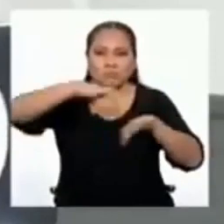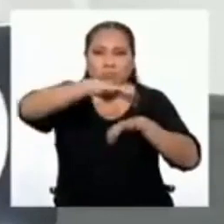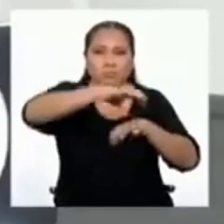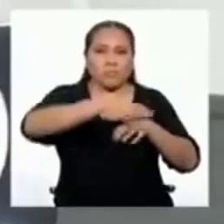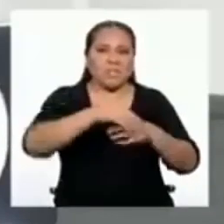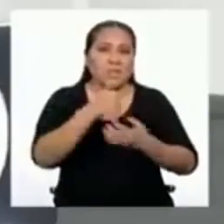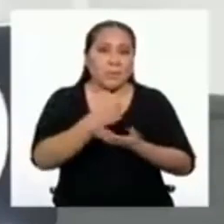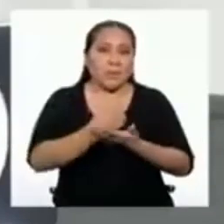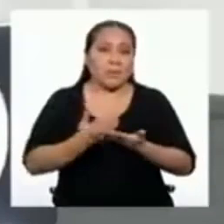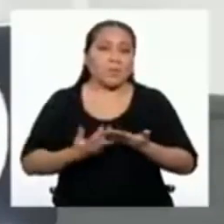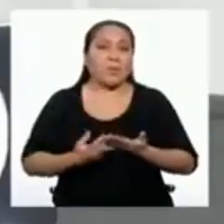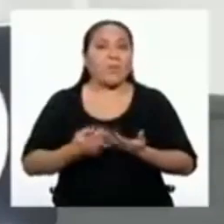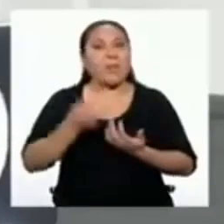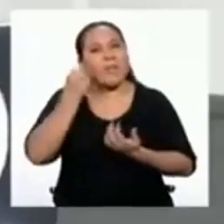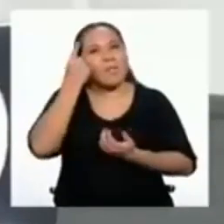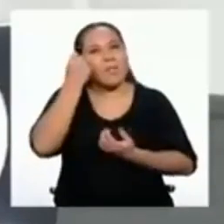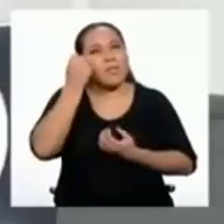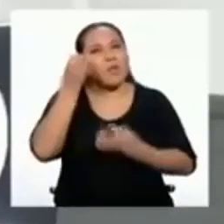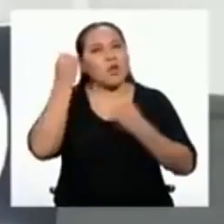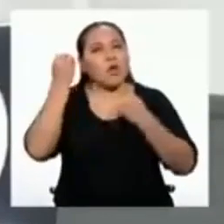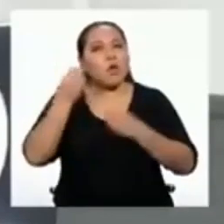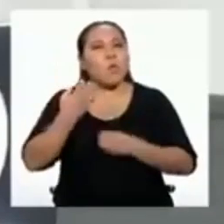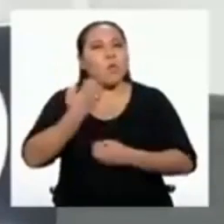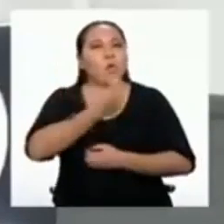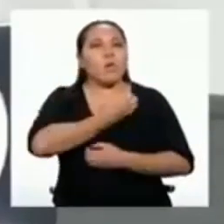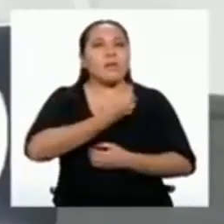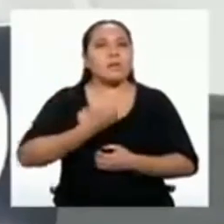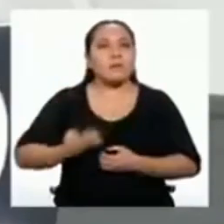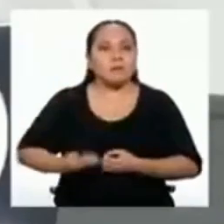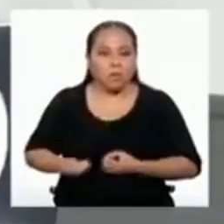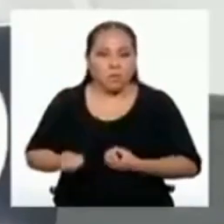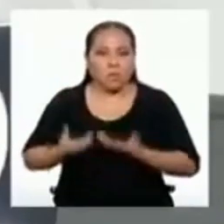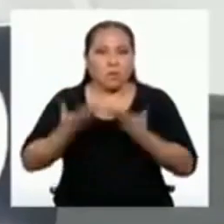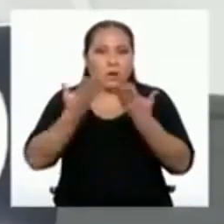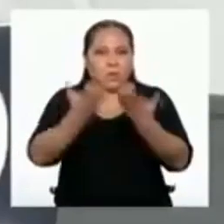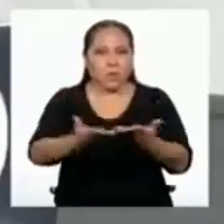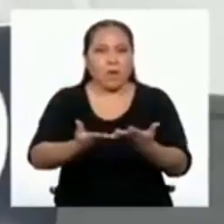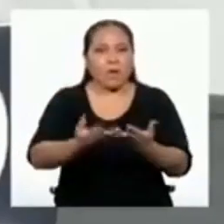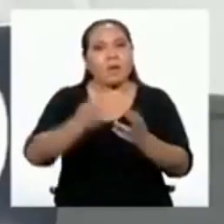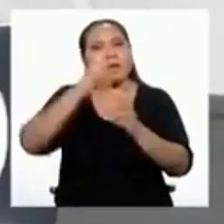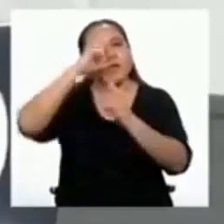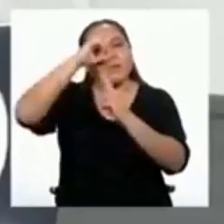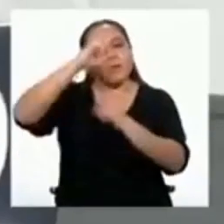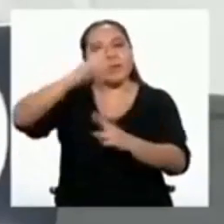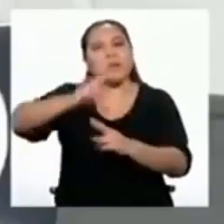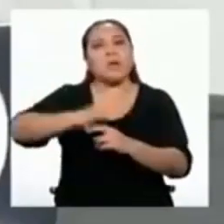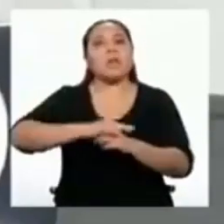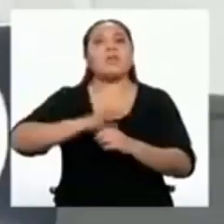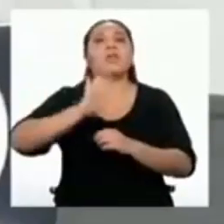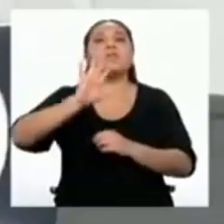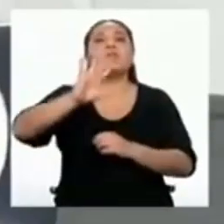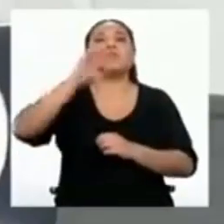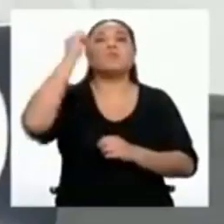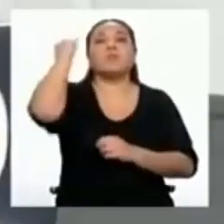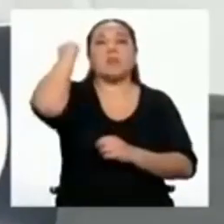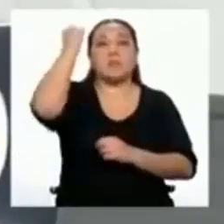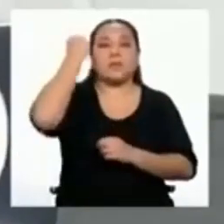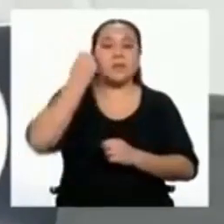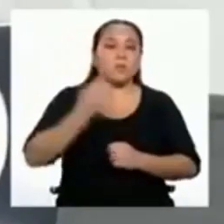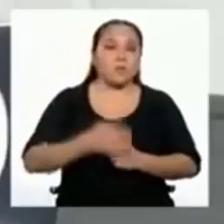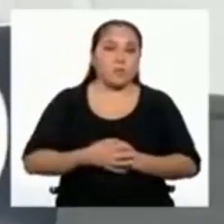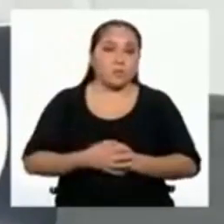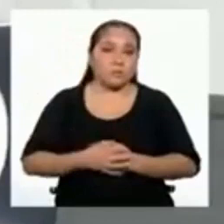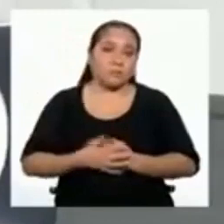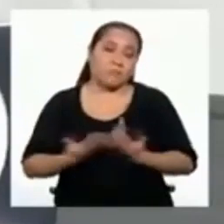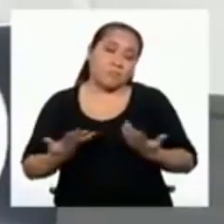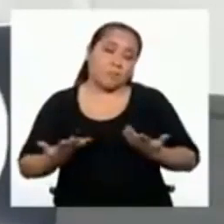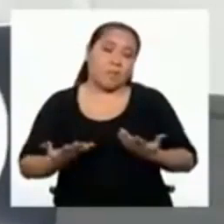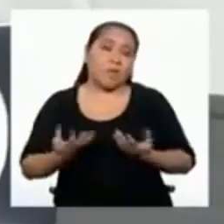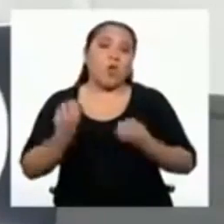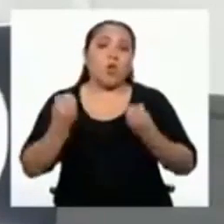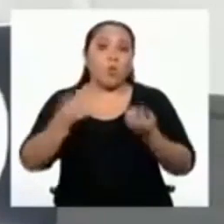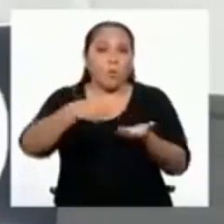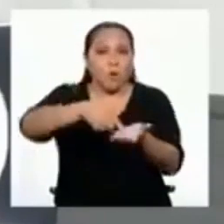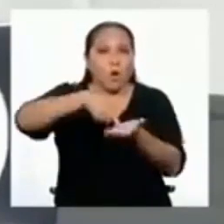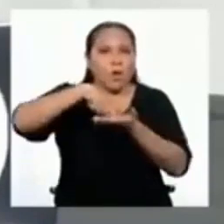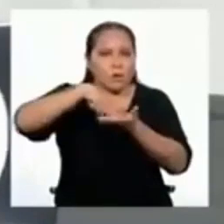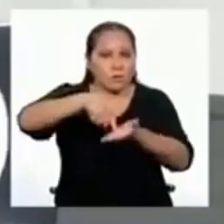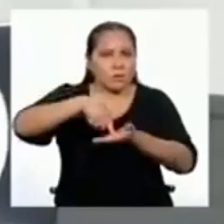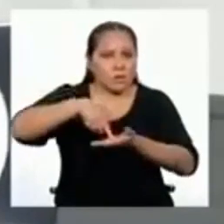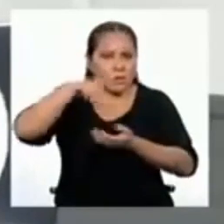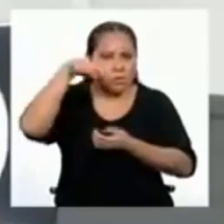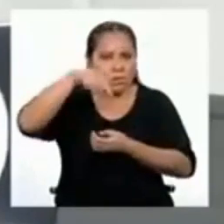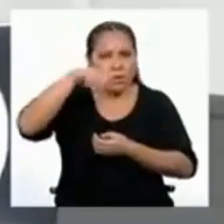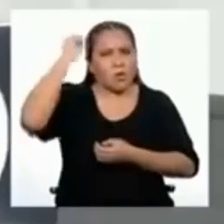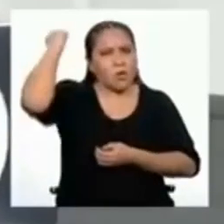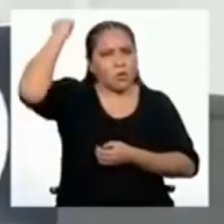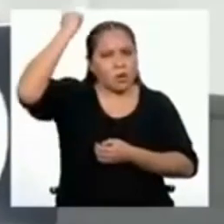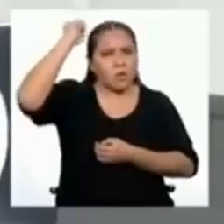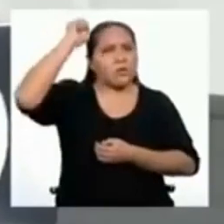para entender cómo el Estado puede garantizarnos el cumplimiento de nuestros derechos. Y así, cómo exigimos que nuestros